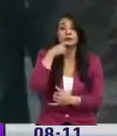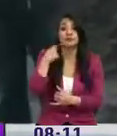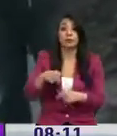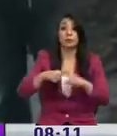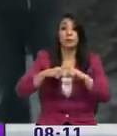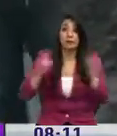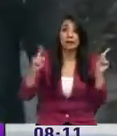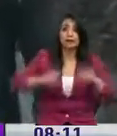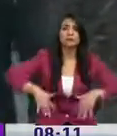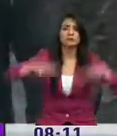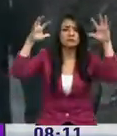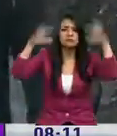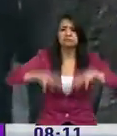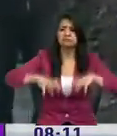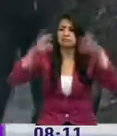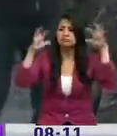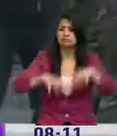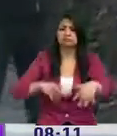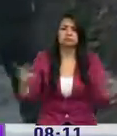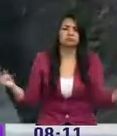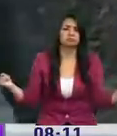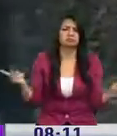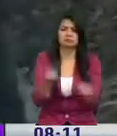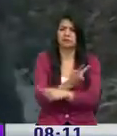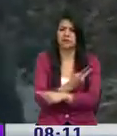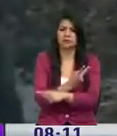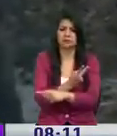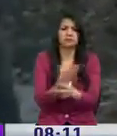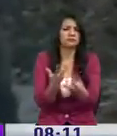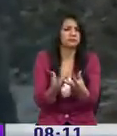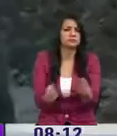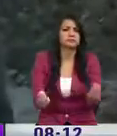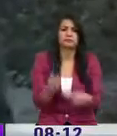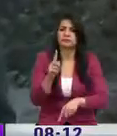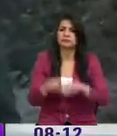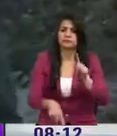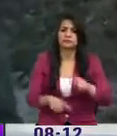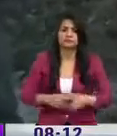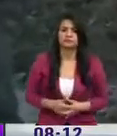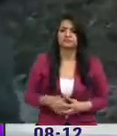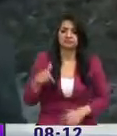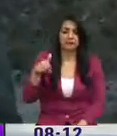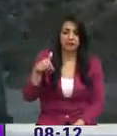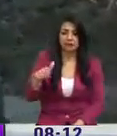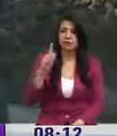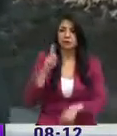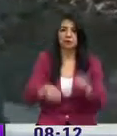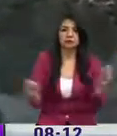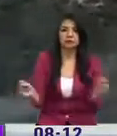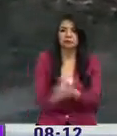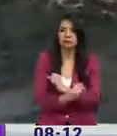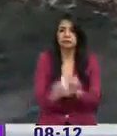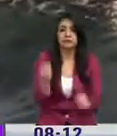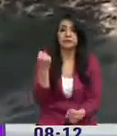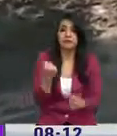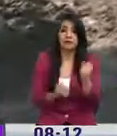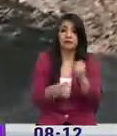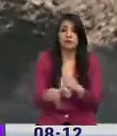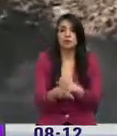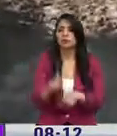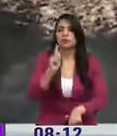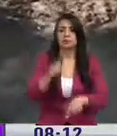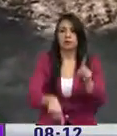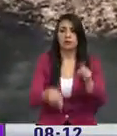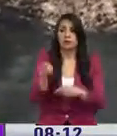pero cuando llueve realmente es pues invivible aquí no se puede caminar no se puede transitar con los vehículos tampoco y